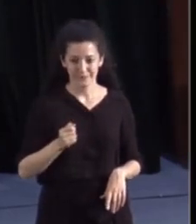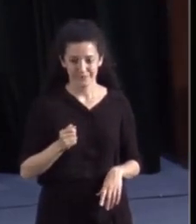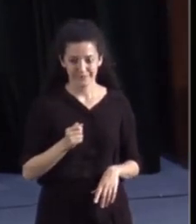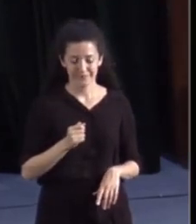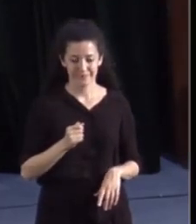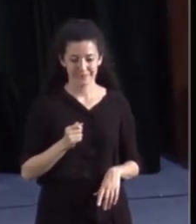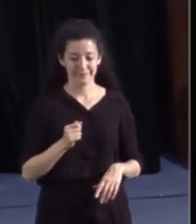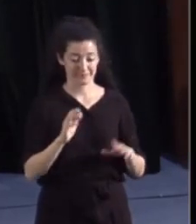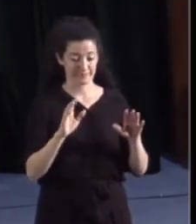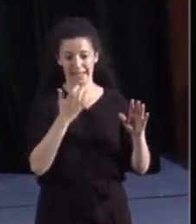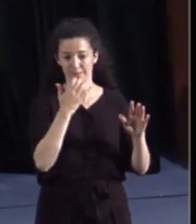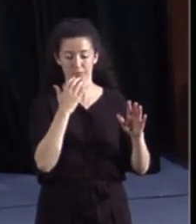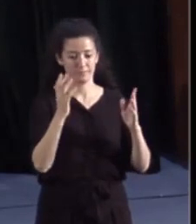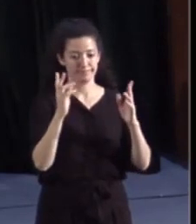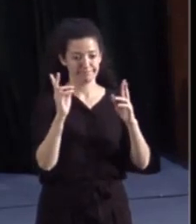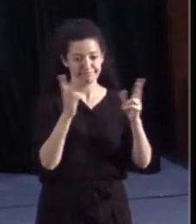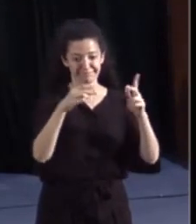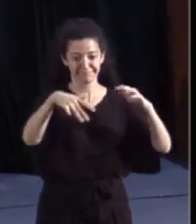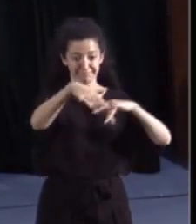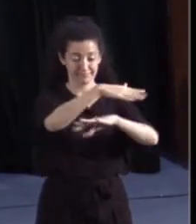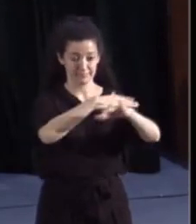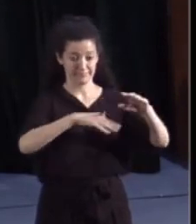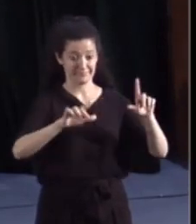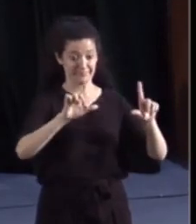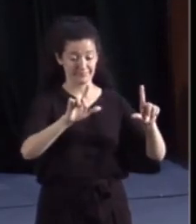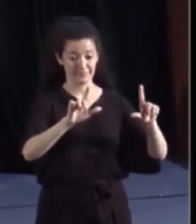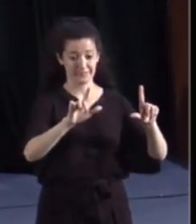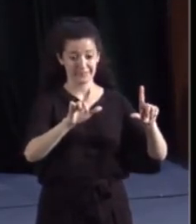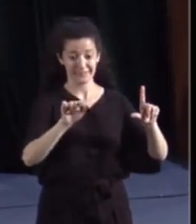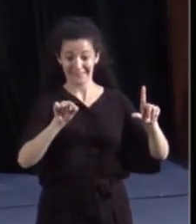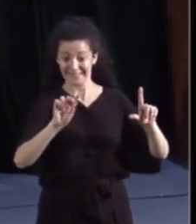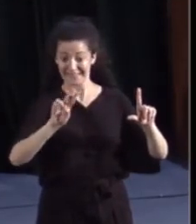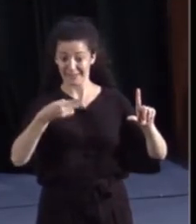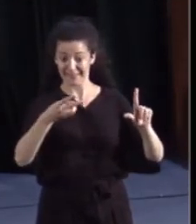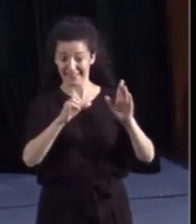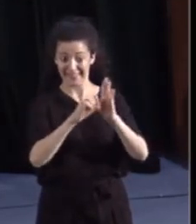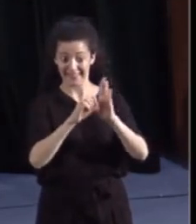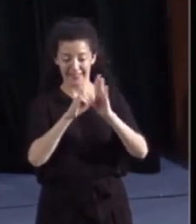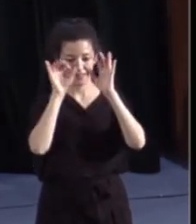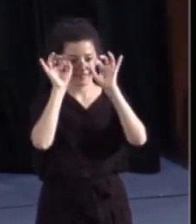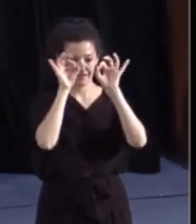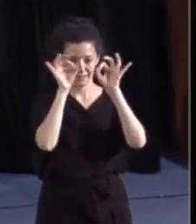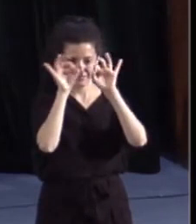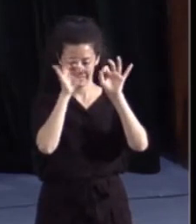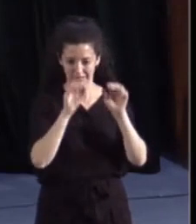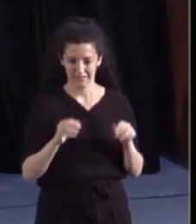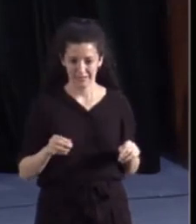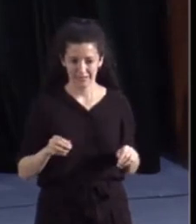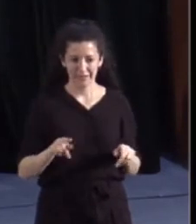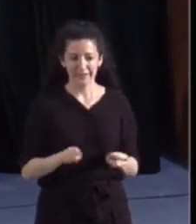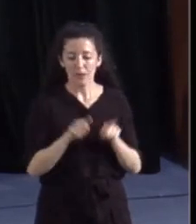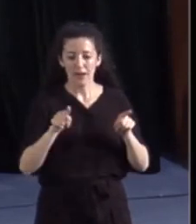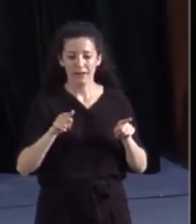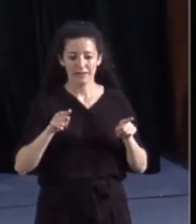el contenido visual, independientemente de que ese lado sea la mano dominante o la no dominante